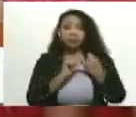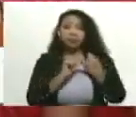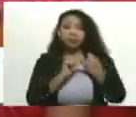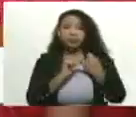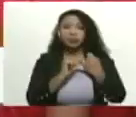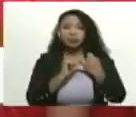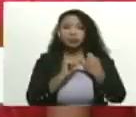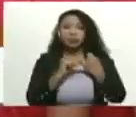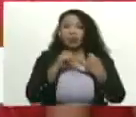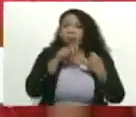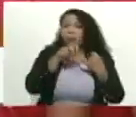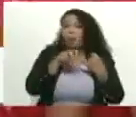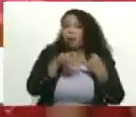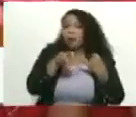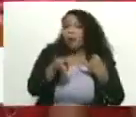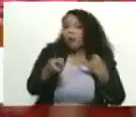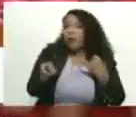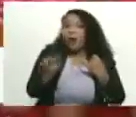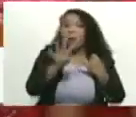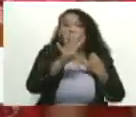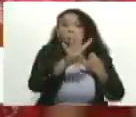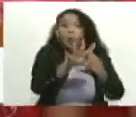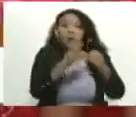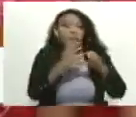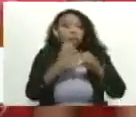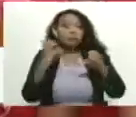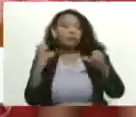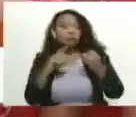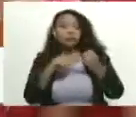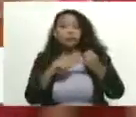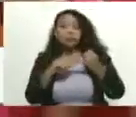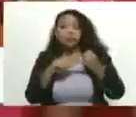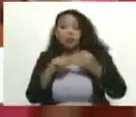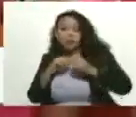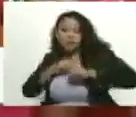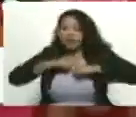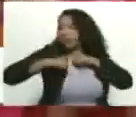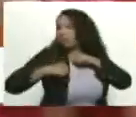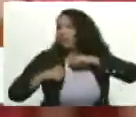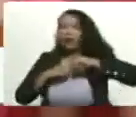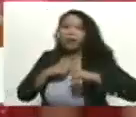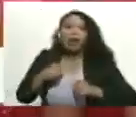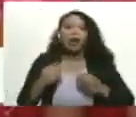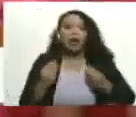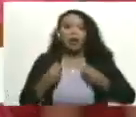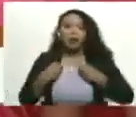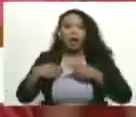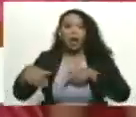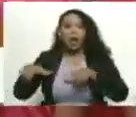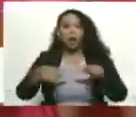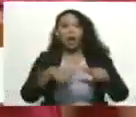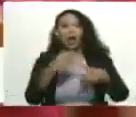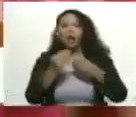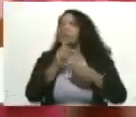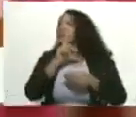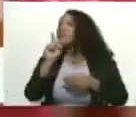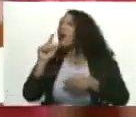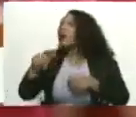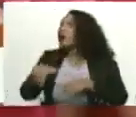bajan a la gente que viene en los 4 autobuses, atropellan a los que viven en el sector. Imaginen que ellos, ¿cómo se llama esta calle